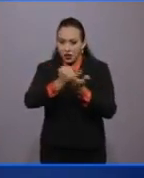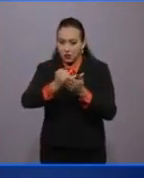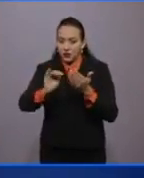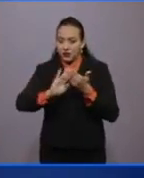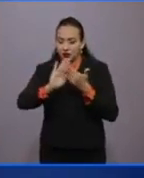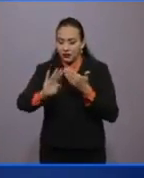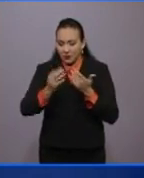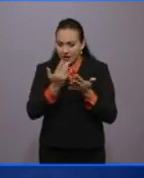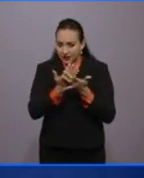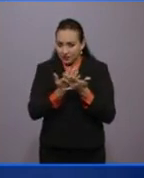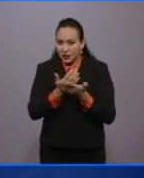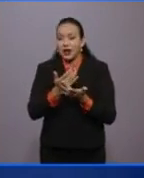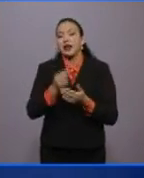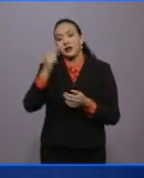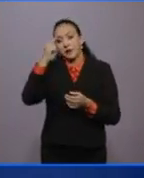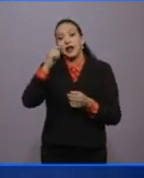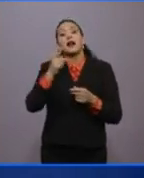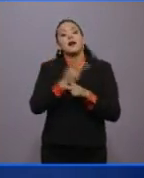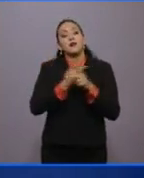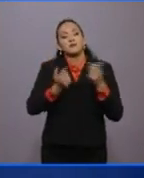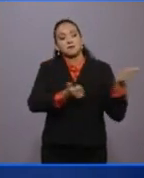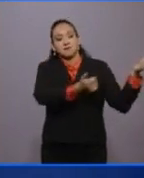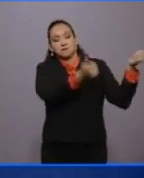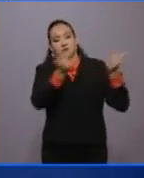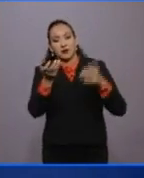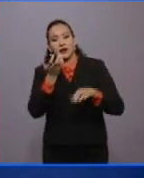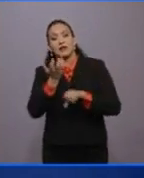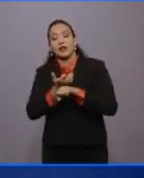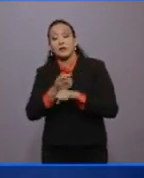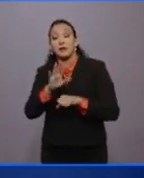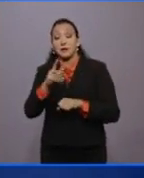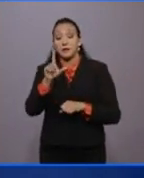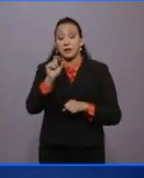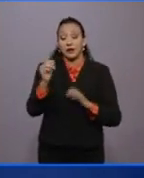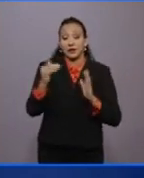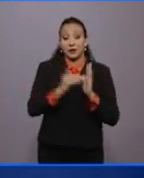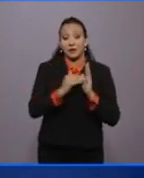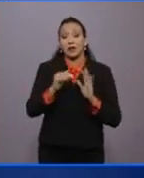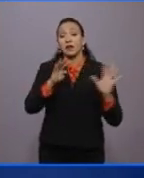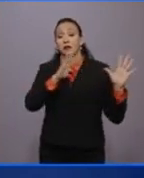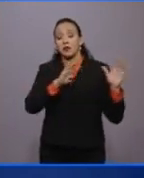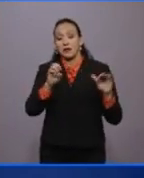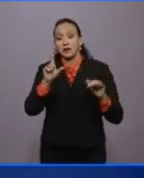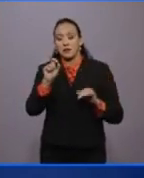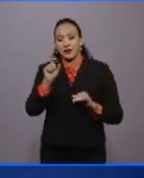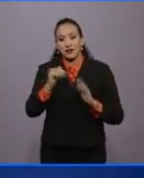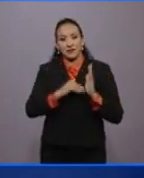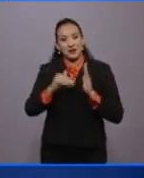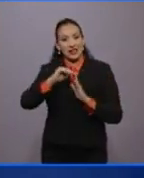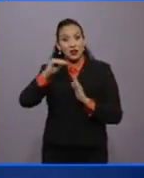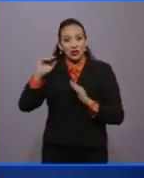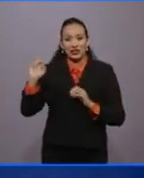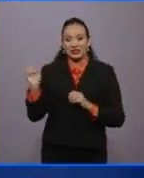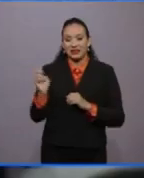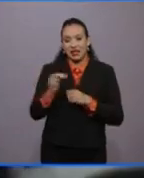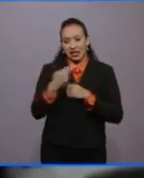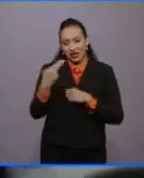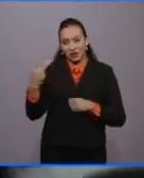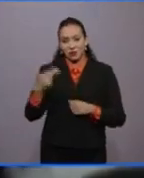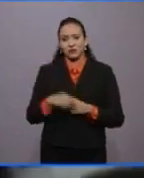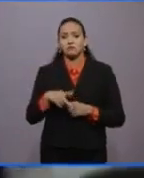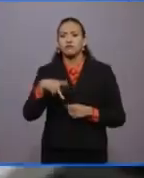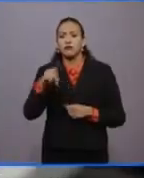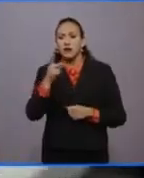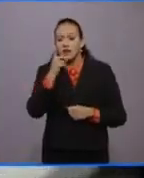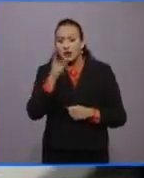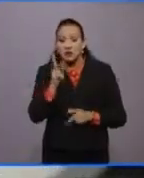a productos procedentes de Estados Unidos, cuyo valor asciende a 20.900 millones de euros. Pero adelantó que